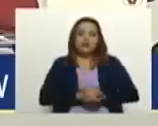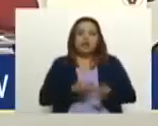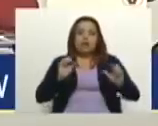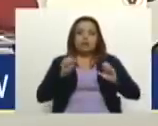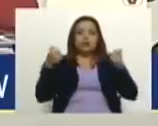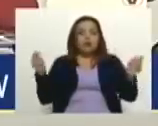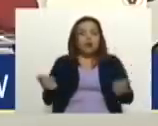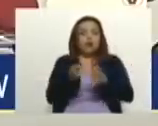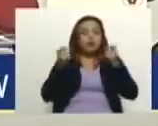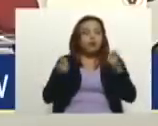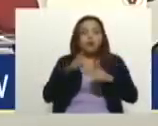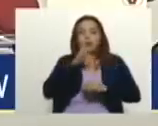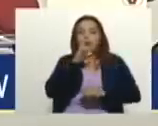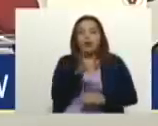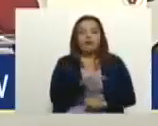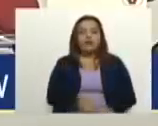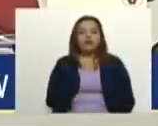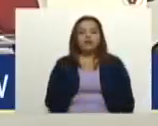campaña despiadada